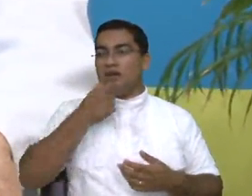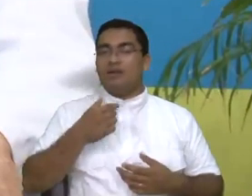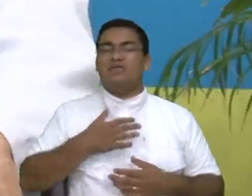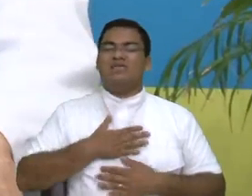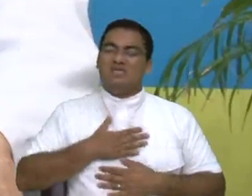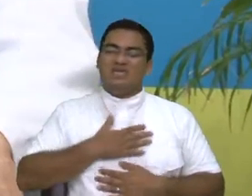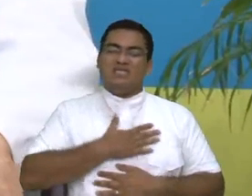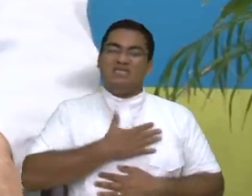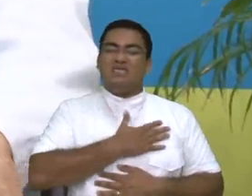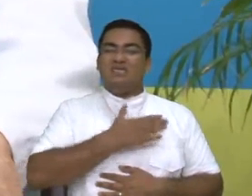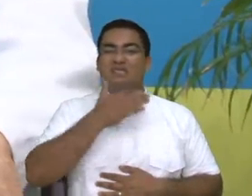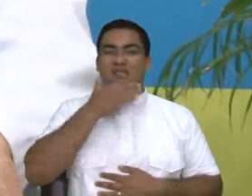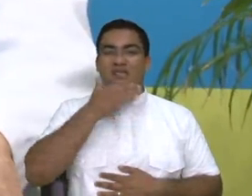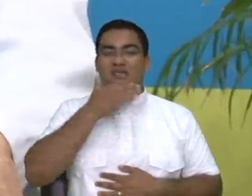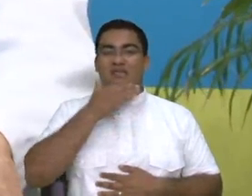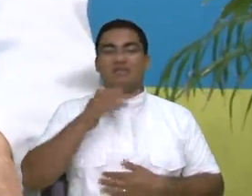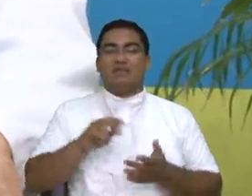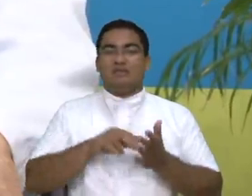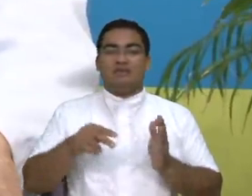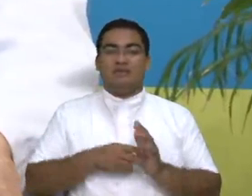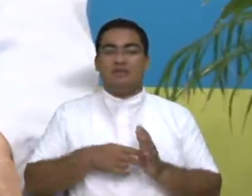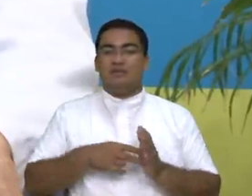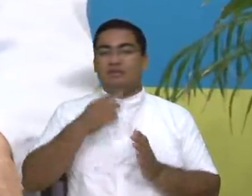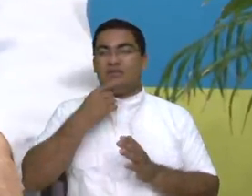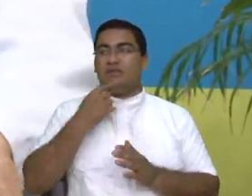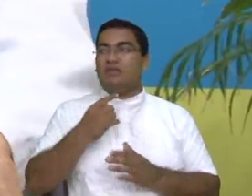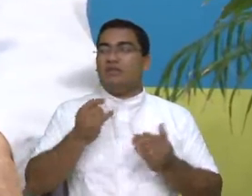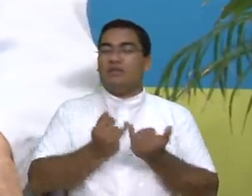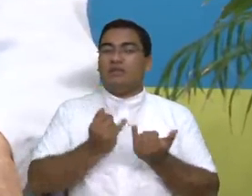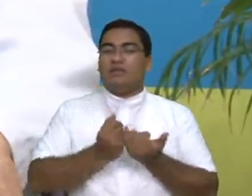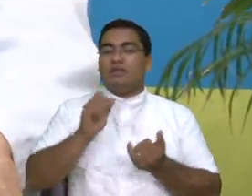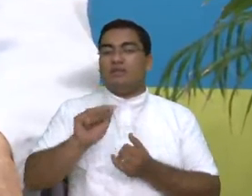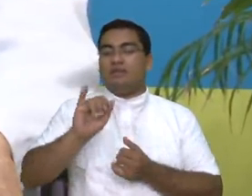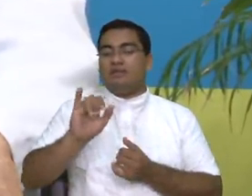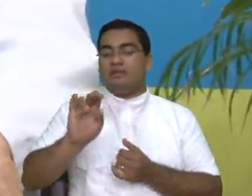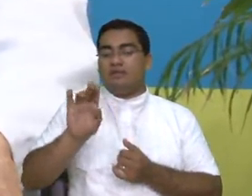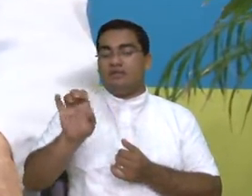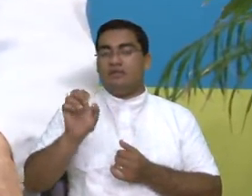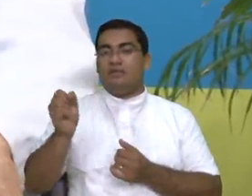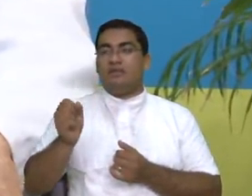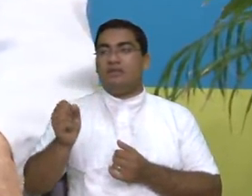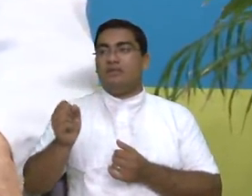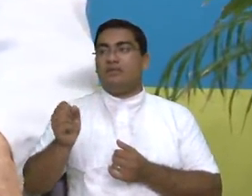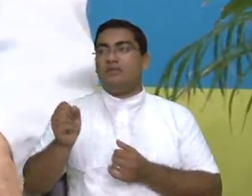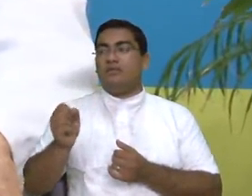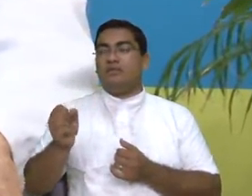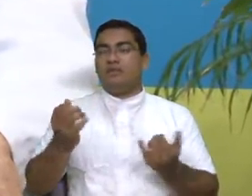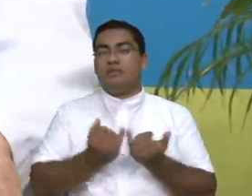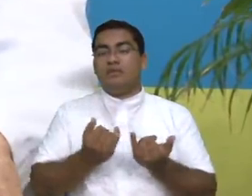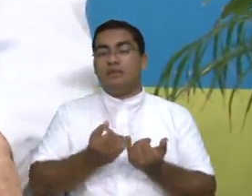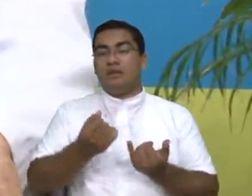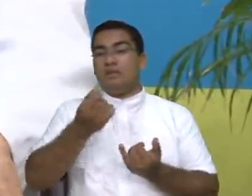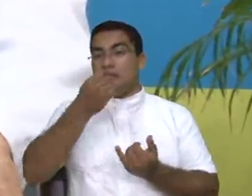daño, que están contraindicados en este caso, como son los AINES, que se le llaman, son los analgésicos